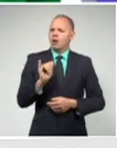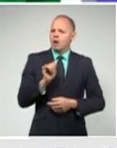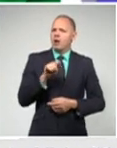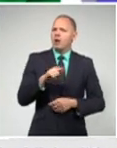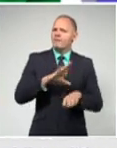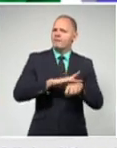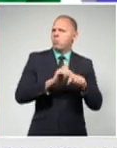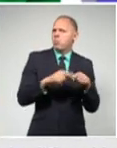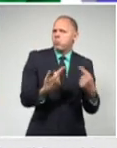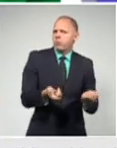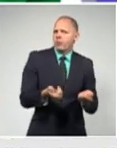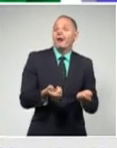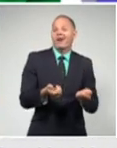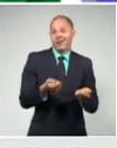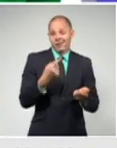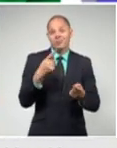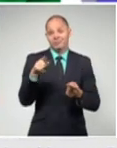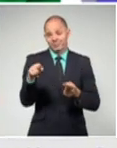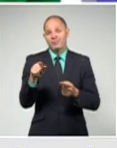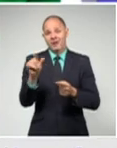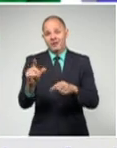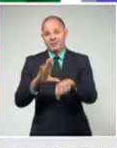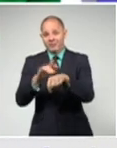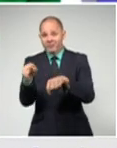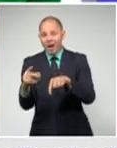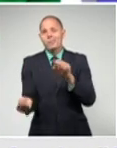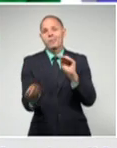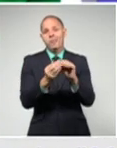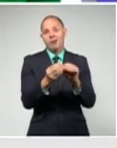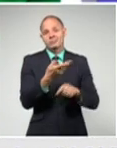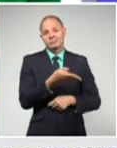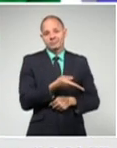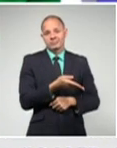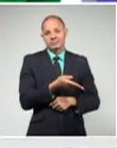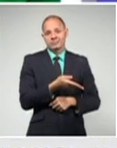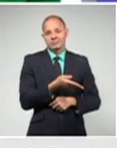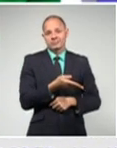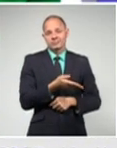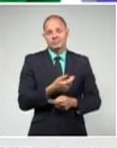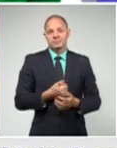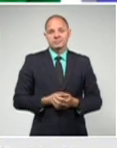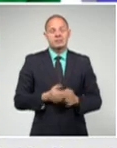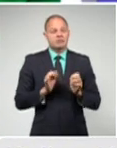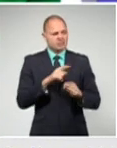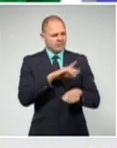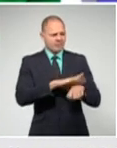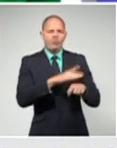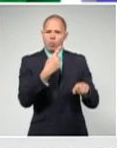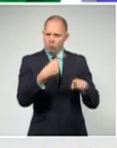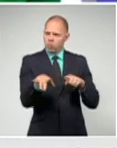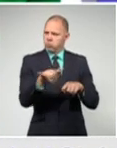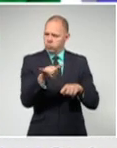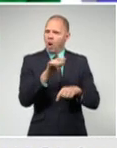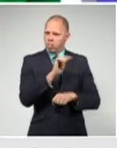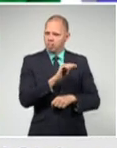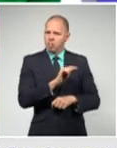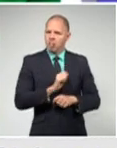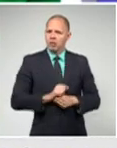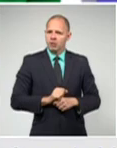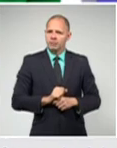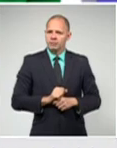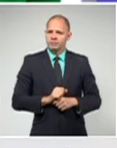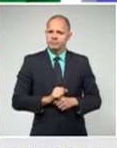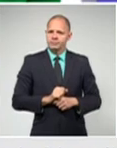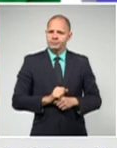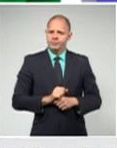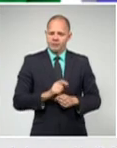caso positivo diagnosticado anteriormente y que tenía como comorbilidades asociadas pues